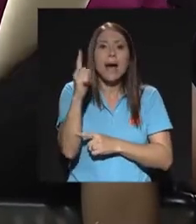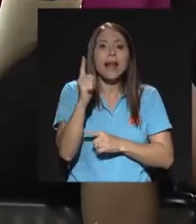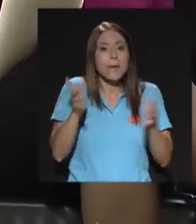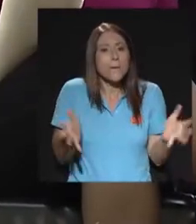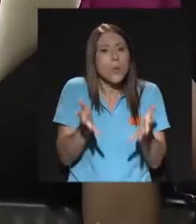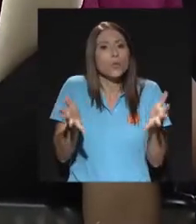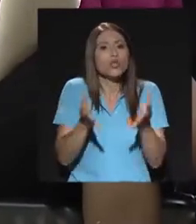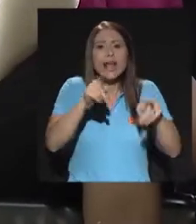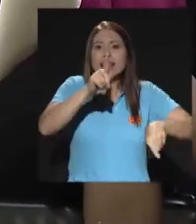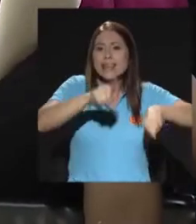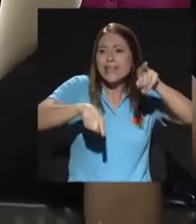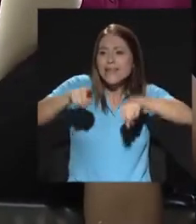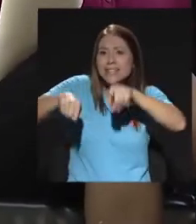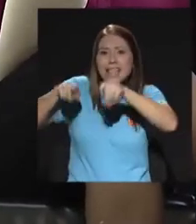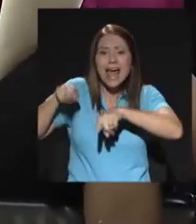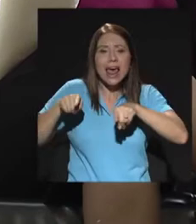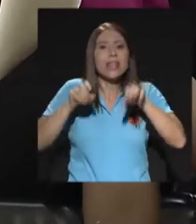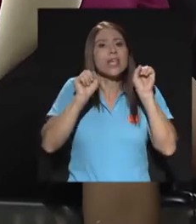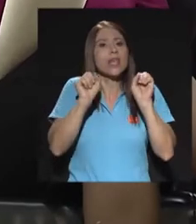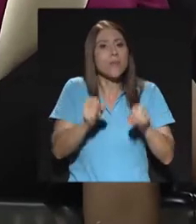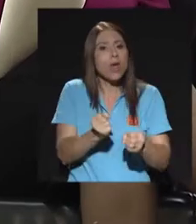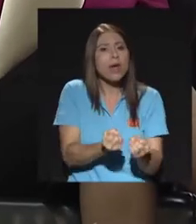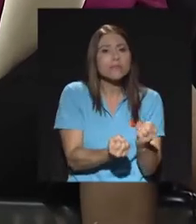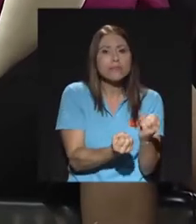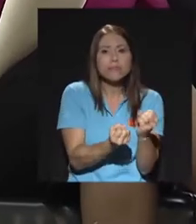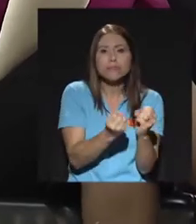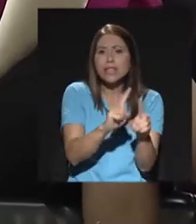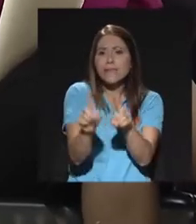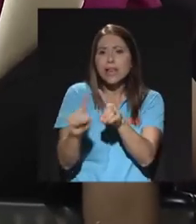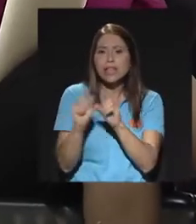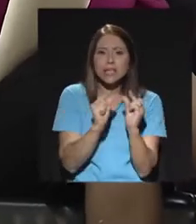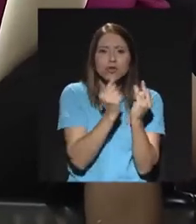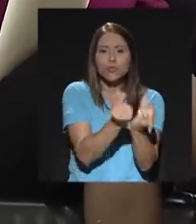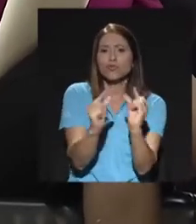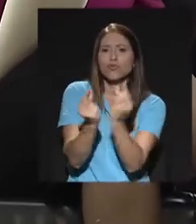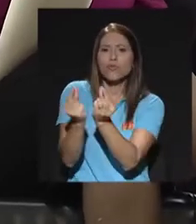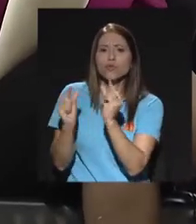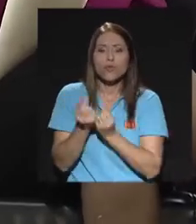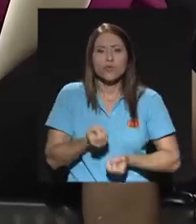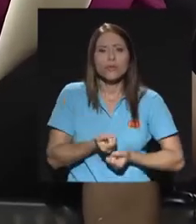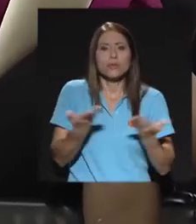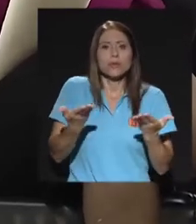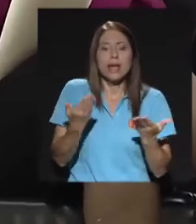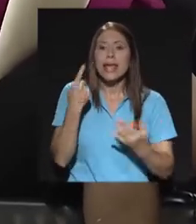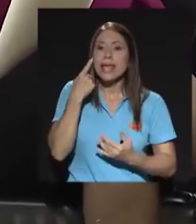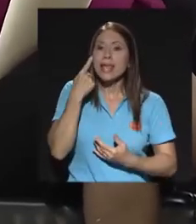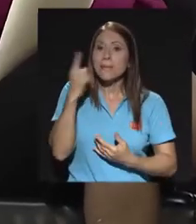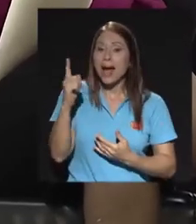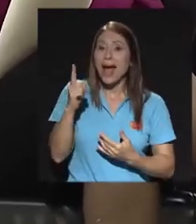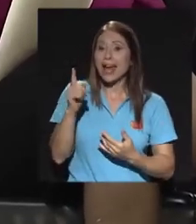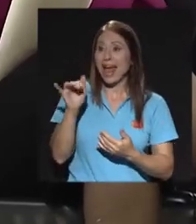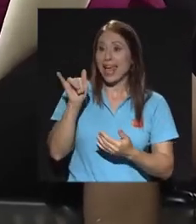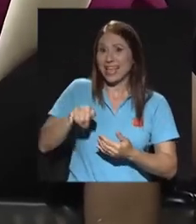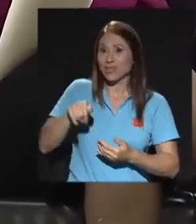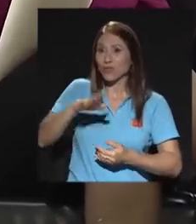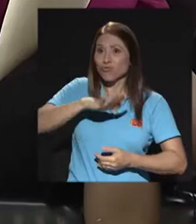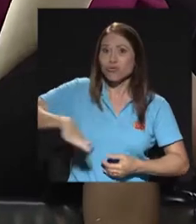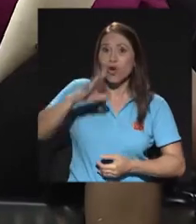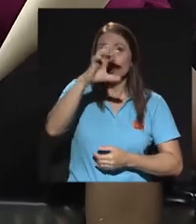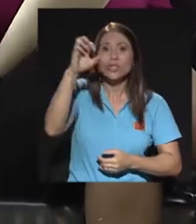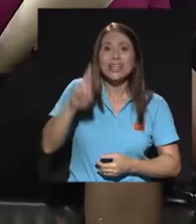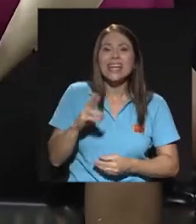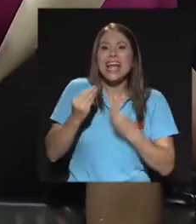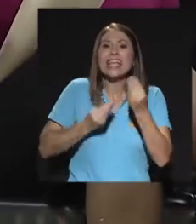y la diversidad. Así es. Y para contestarle a don Marlon, precisamente lo que está haciendo este Estado es omitir